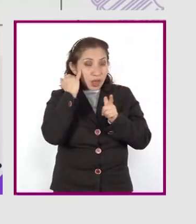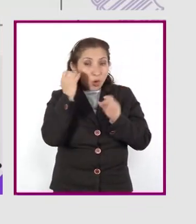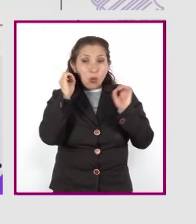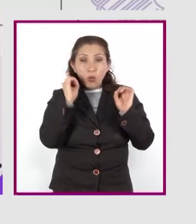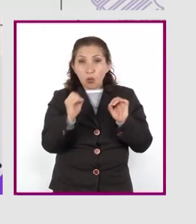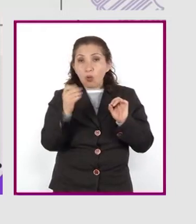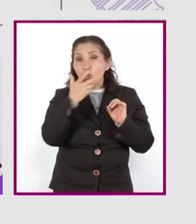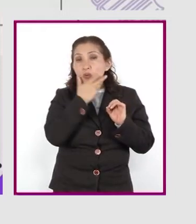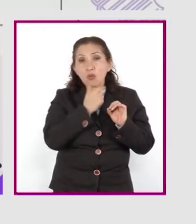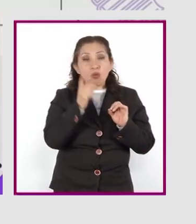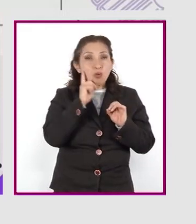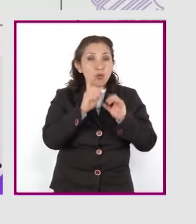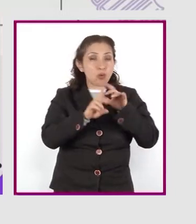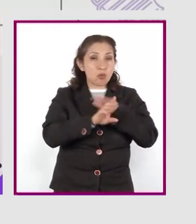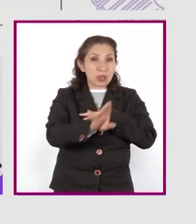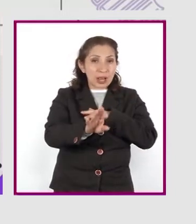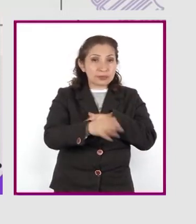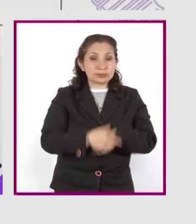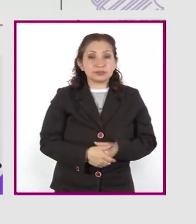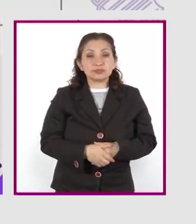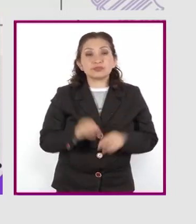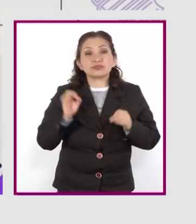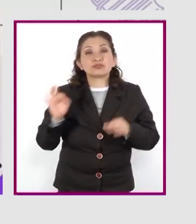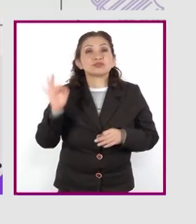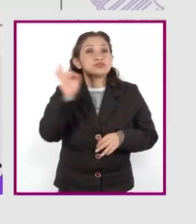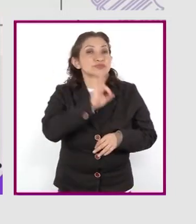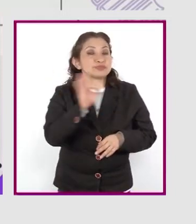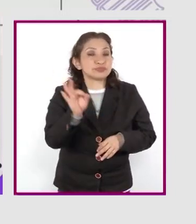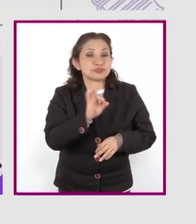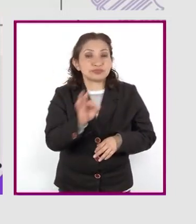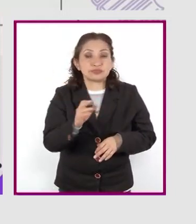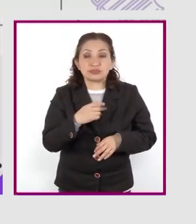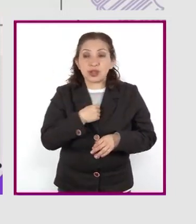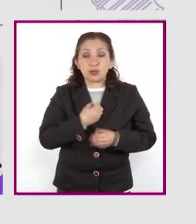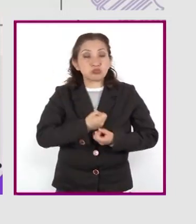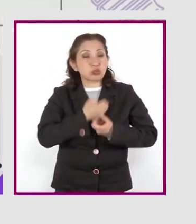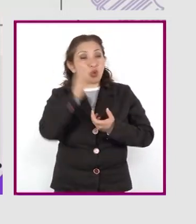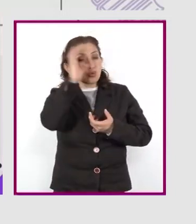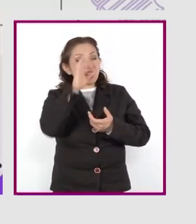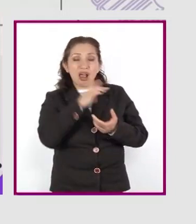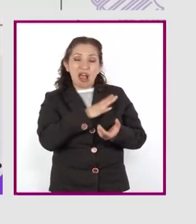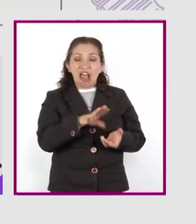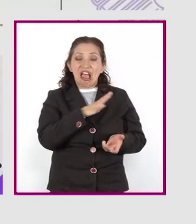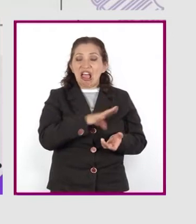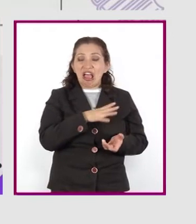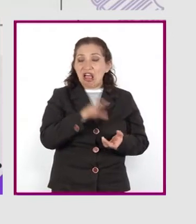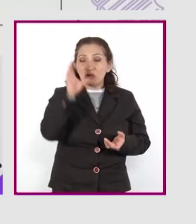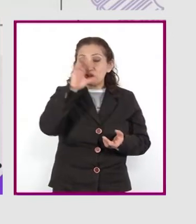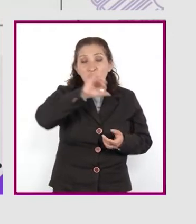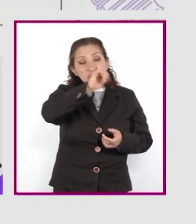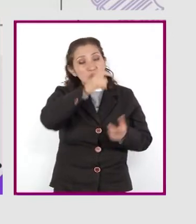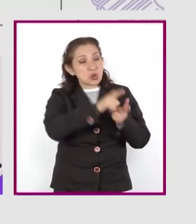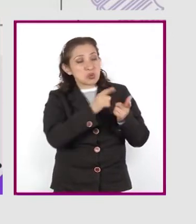las y los migrantes, o bien que se rechacen las expresiones culturales propias y de otros grupos, las